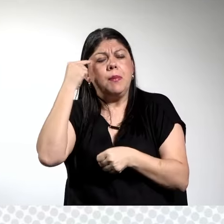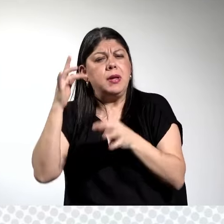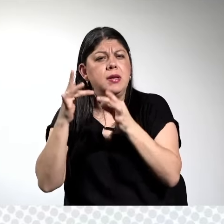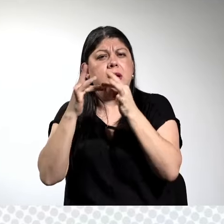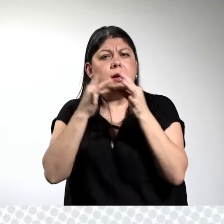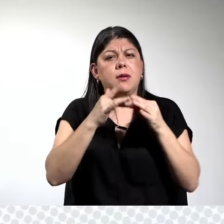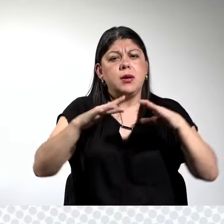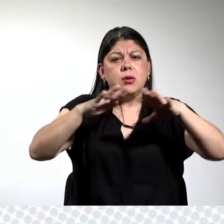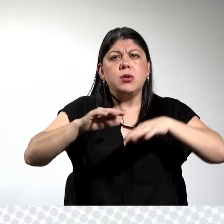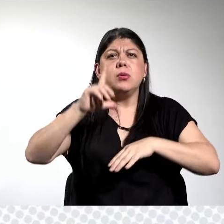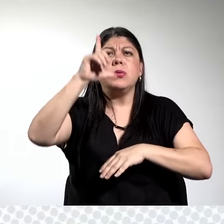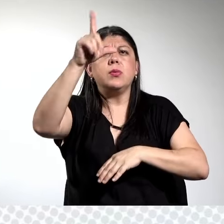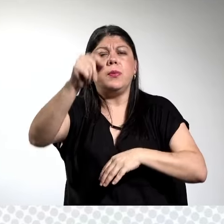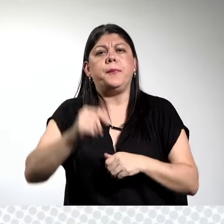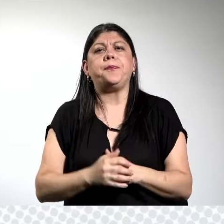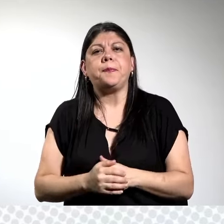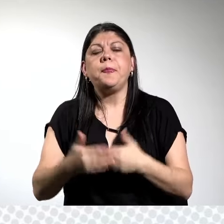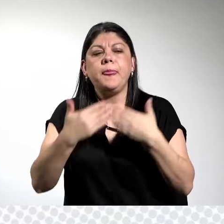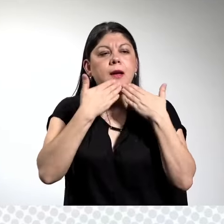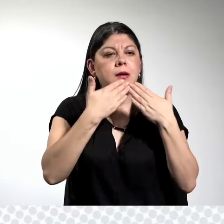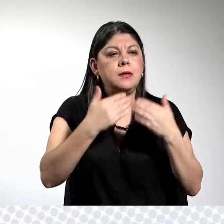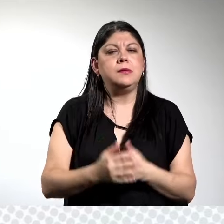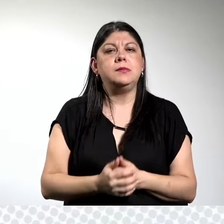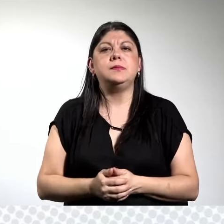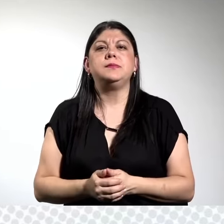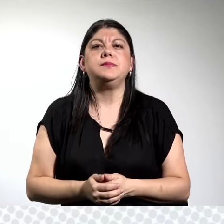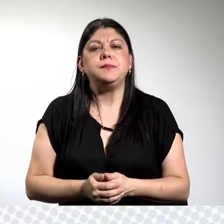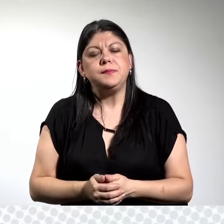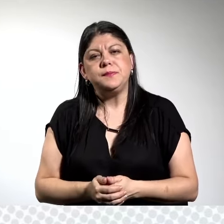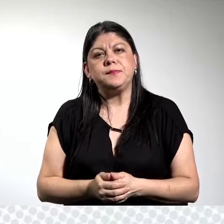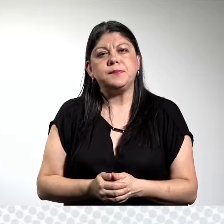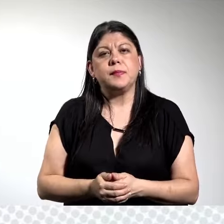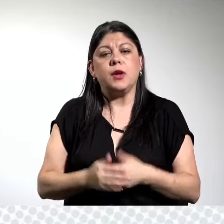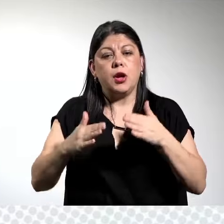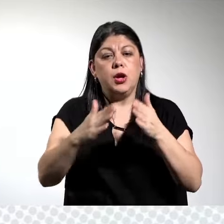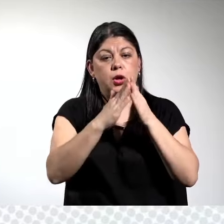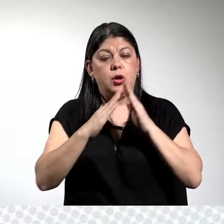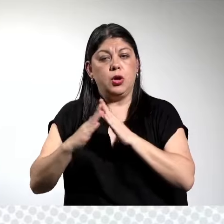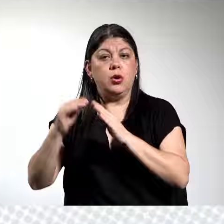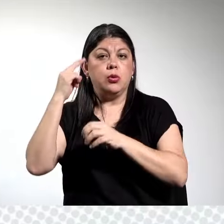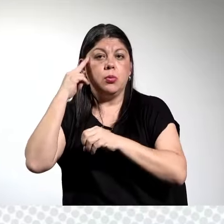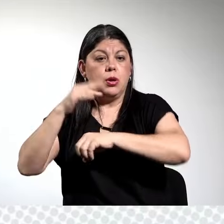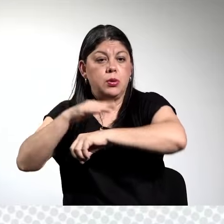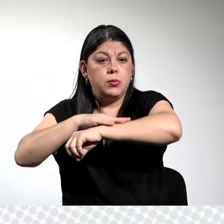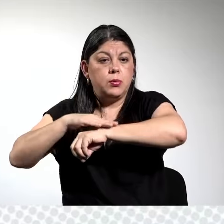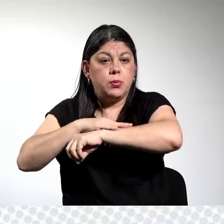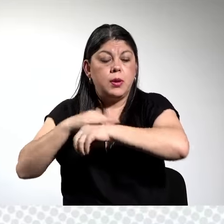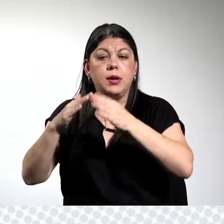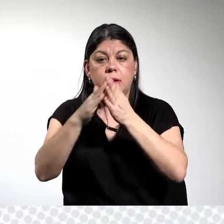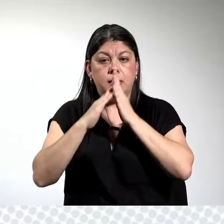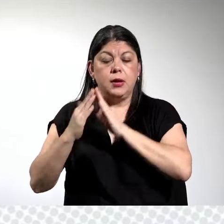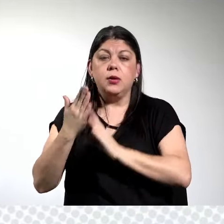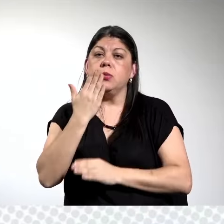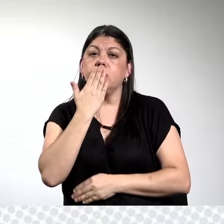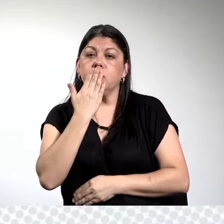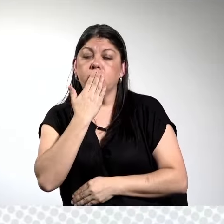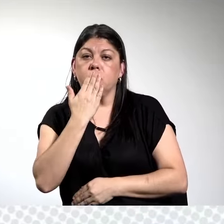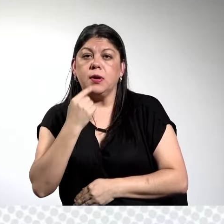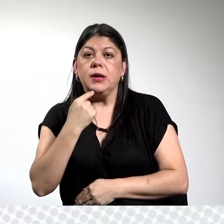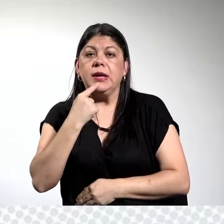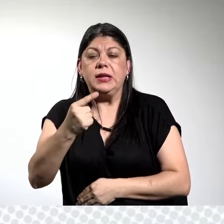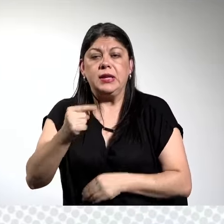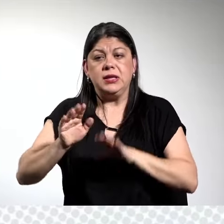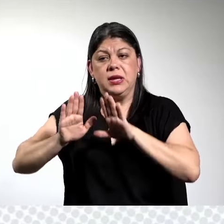especialmente en las zonas rurales. Muchas gracias. Los pueblos afrodescendientes y las comunidades indígenas